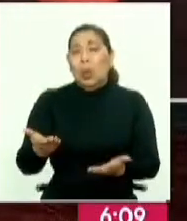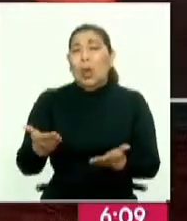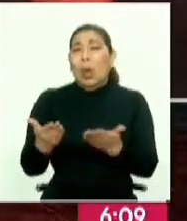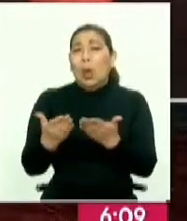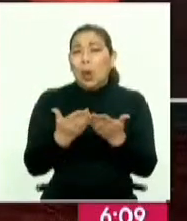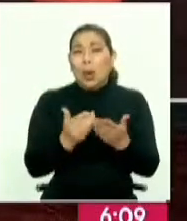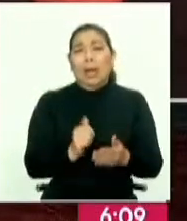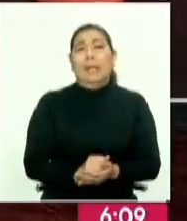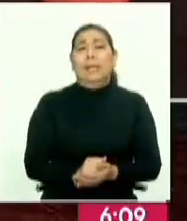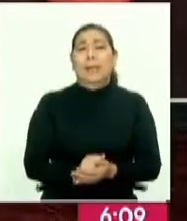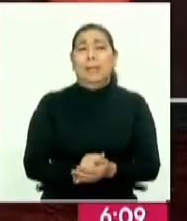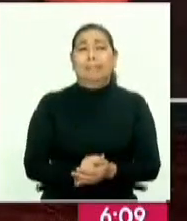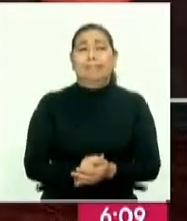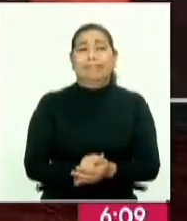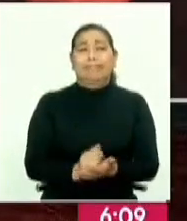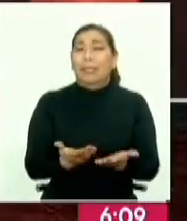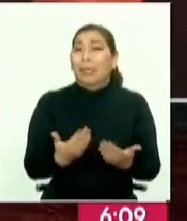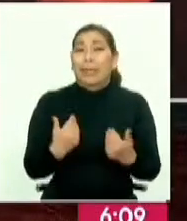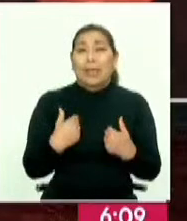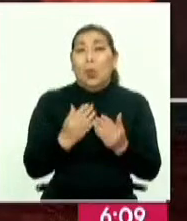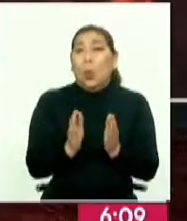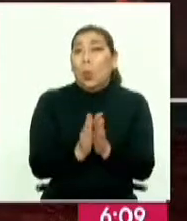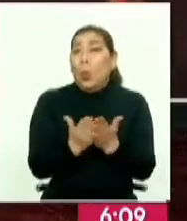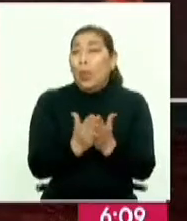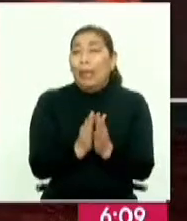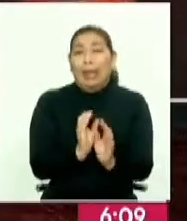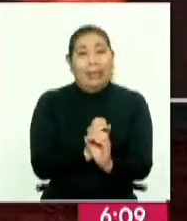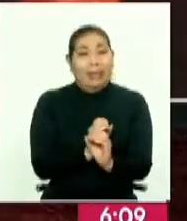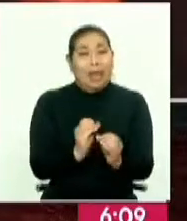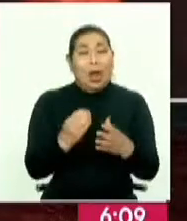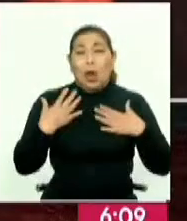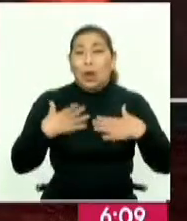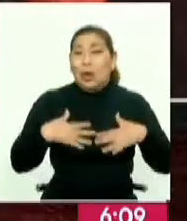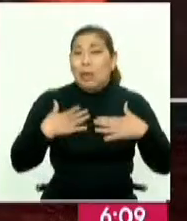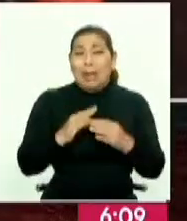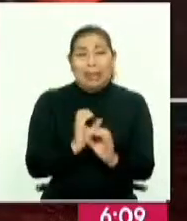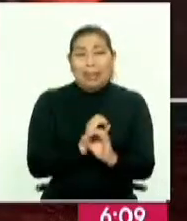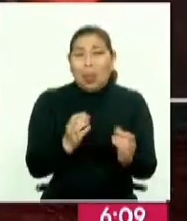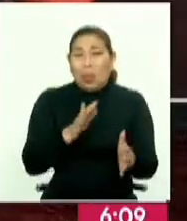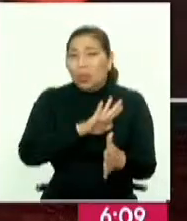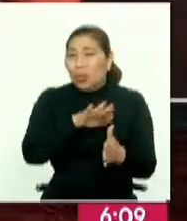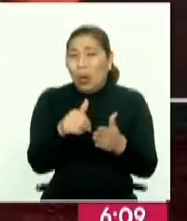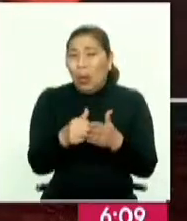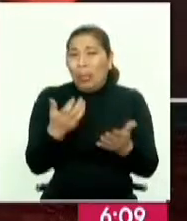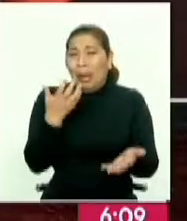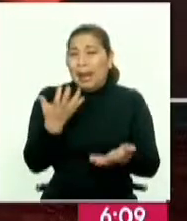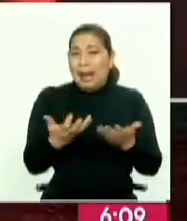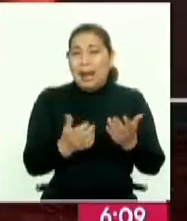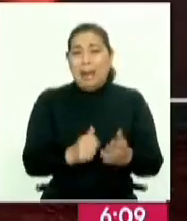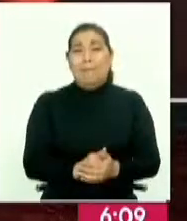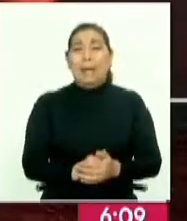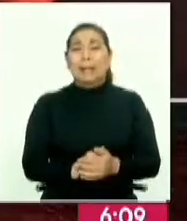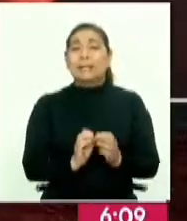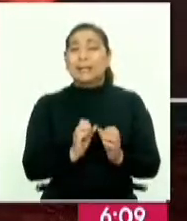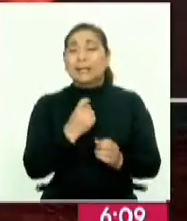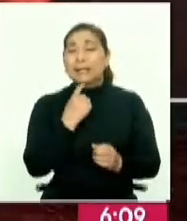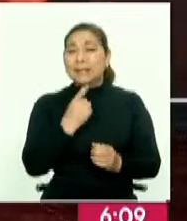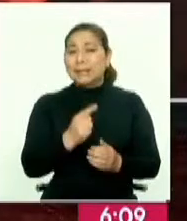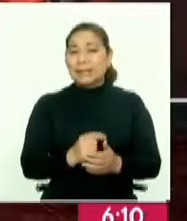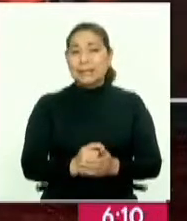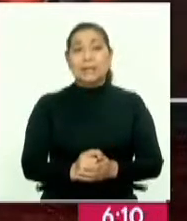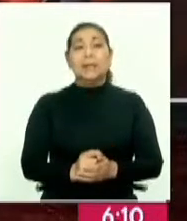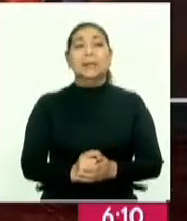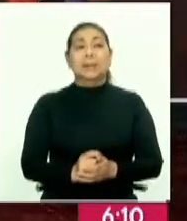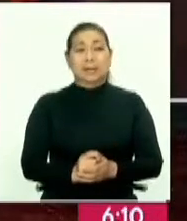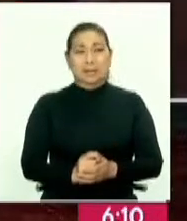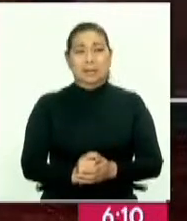colegio no tienen cuadernos no tienen ropa prácticamente todos han perdido ahora por otra parte también señorita cicladora